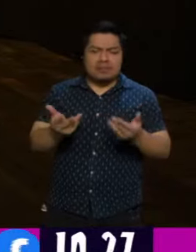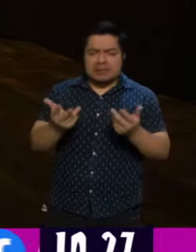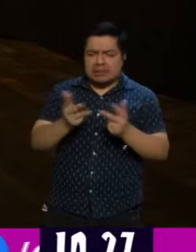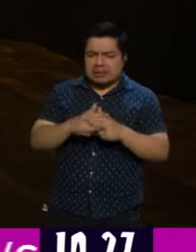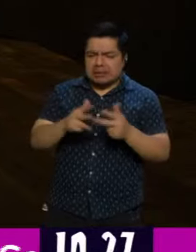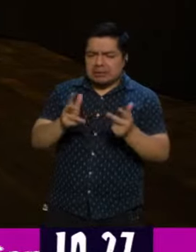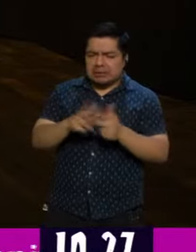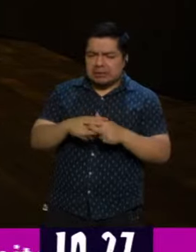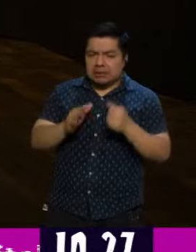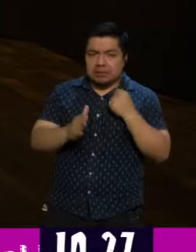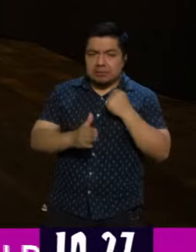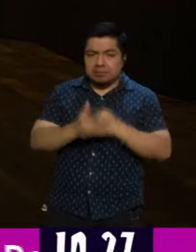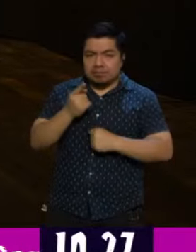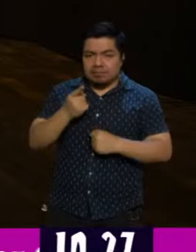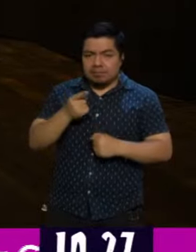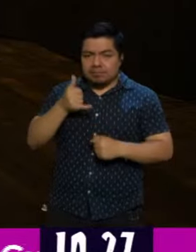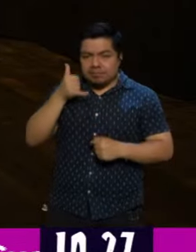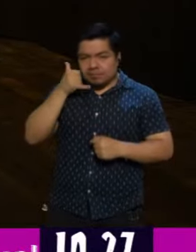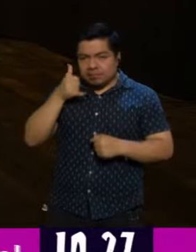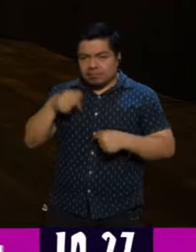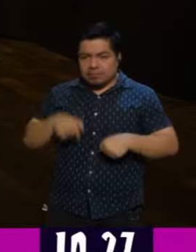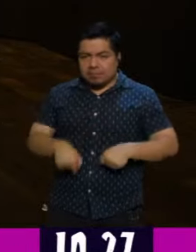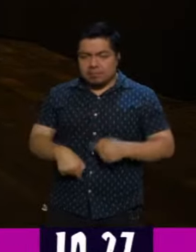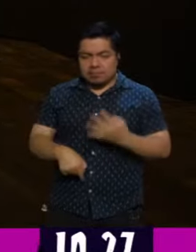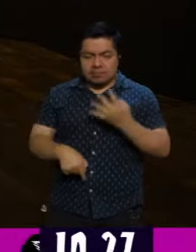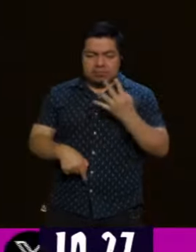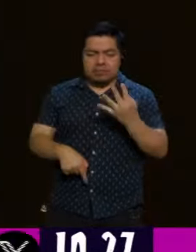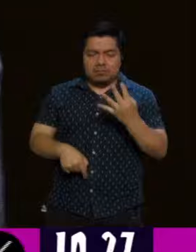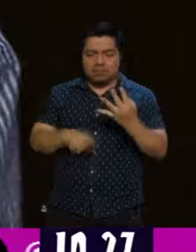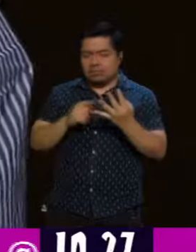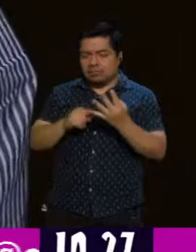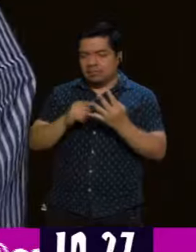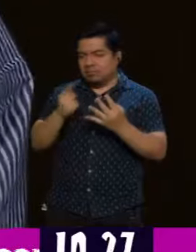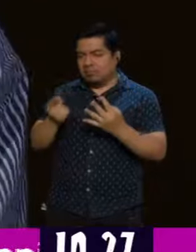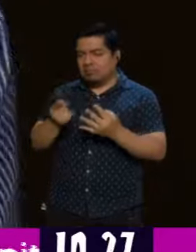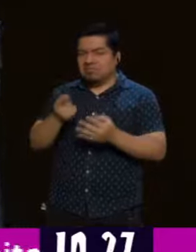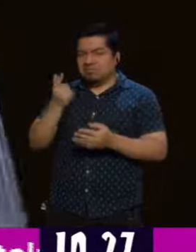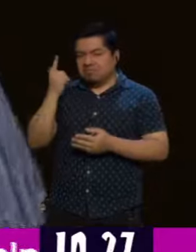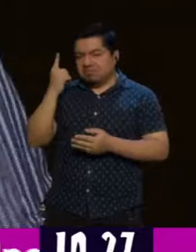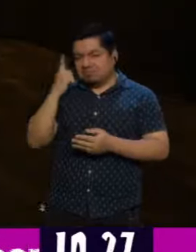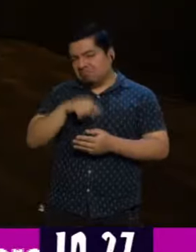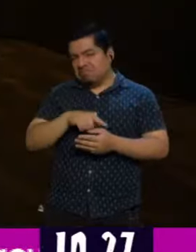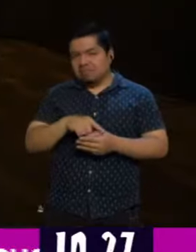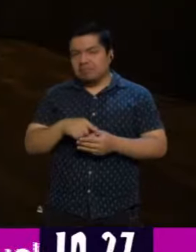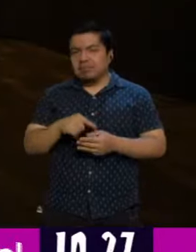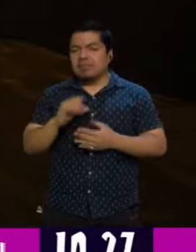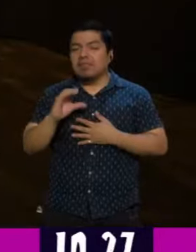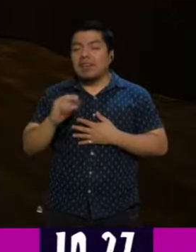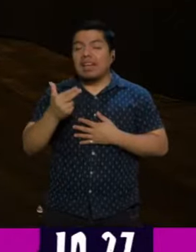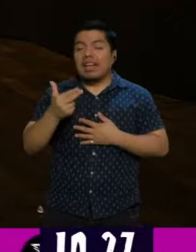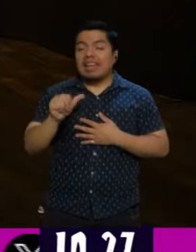la señora no tiene celular. Yo tengo cuatro, hasta uno chicharrón. ¿Quiere que se... El lío es por el chat, señora.